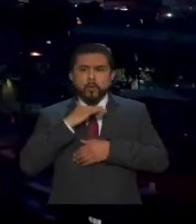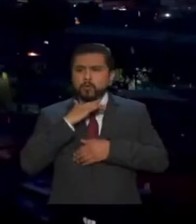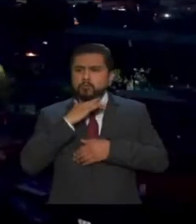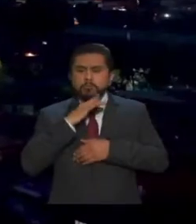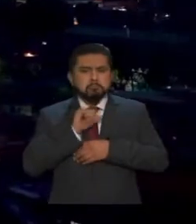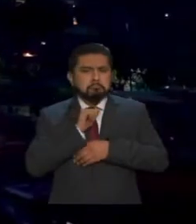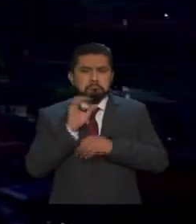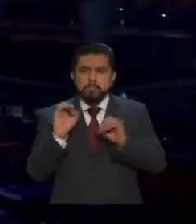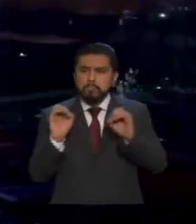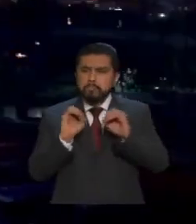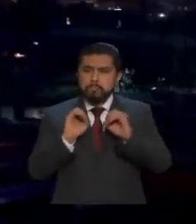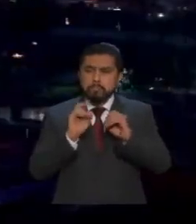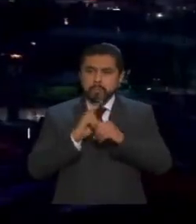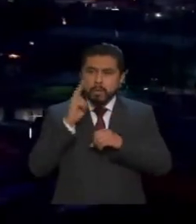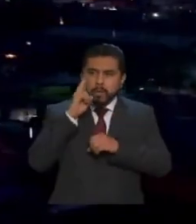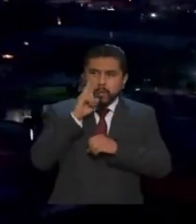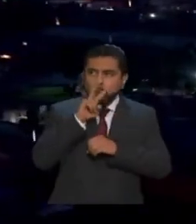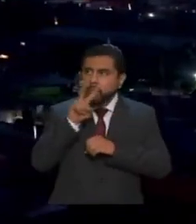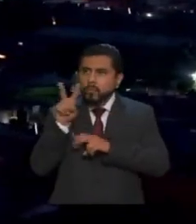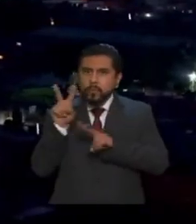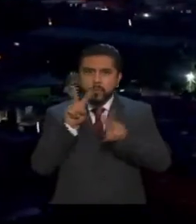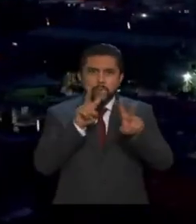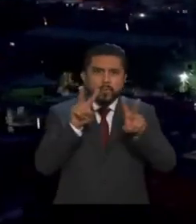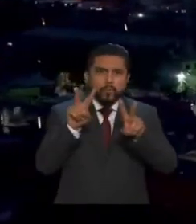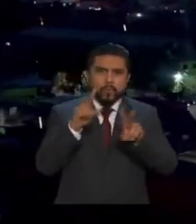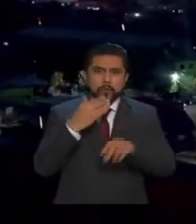vista espectacular.